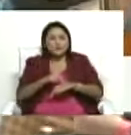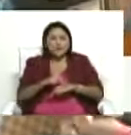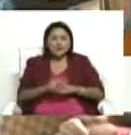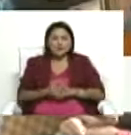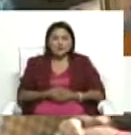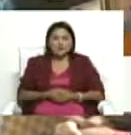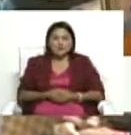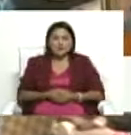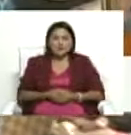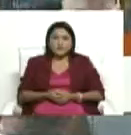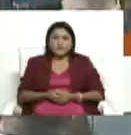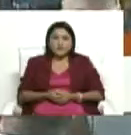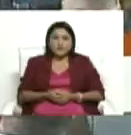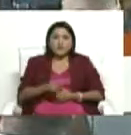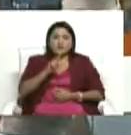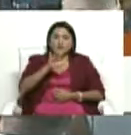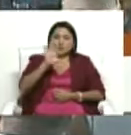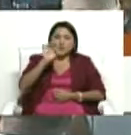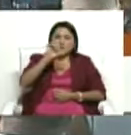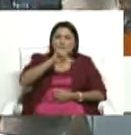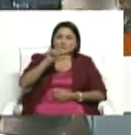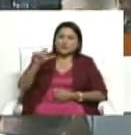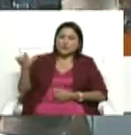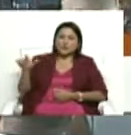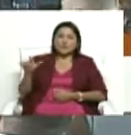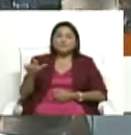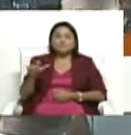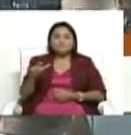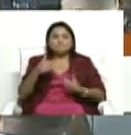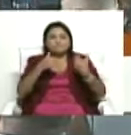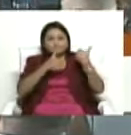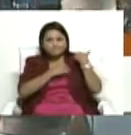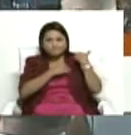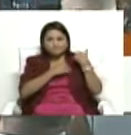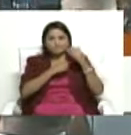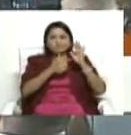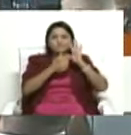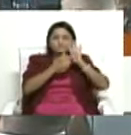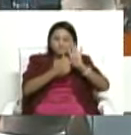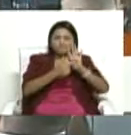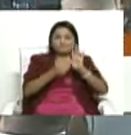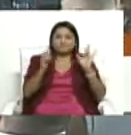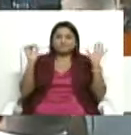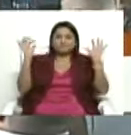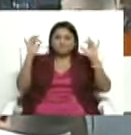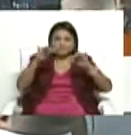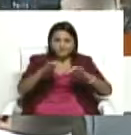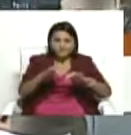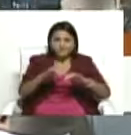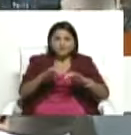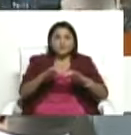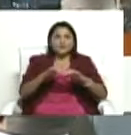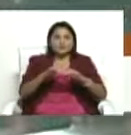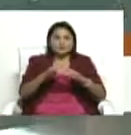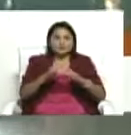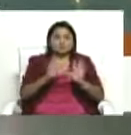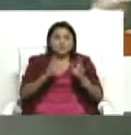se encuentran presentes 150 personas que representan a los diversos sectores políticos y sociales de la vida política